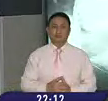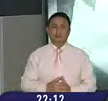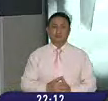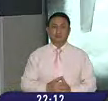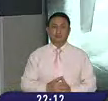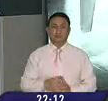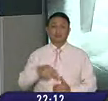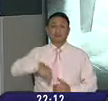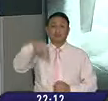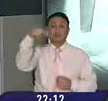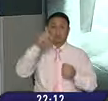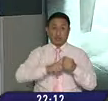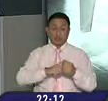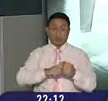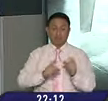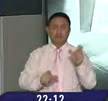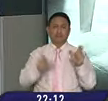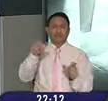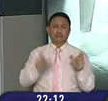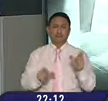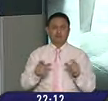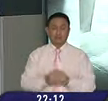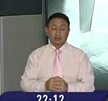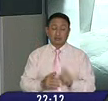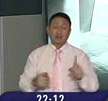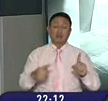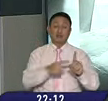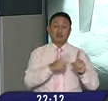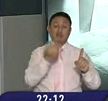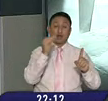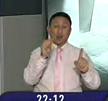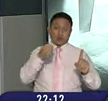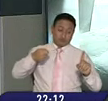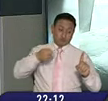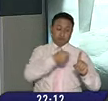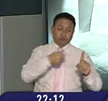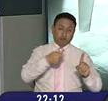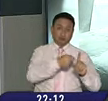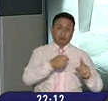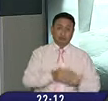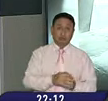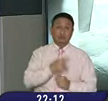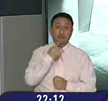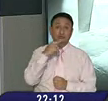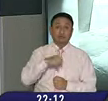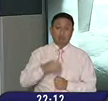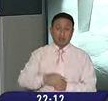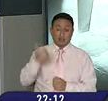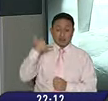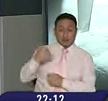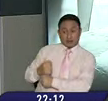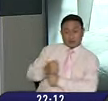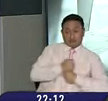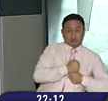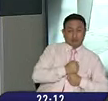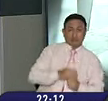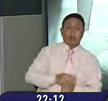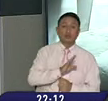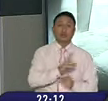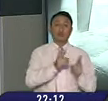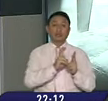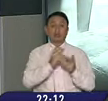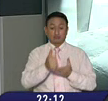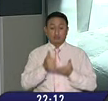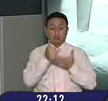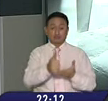En el norte de Quito, varios delincuentes apuñalaron a un joven quien intentó evitar que le roben su celular. Los vecinos ayudaron